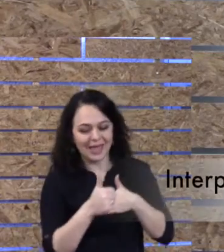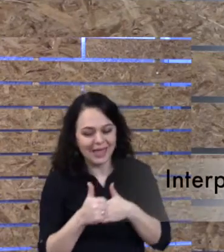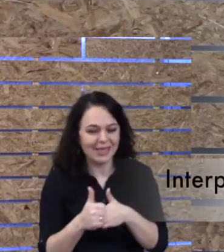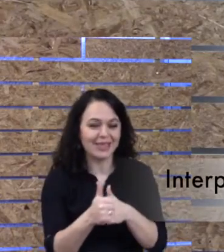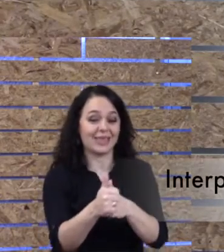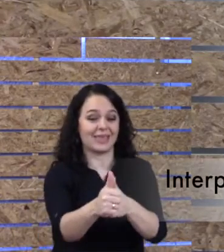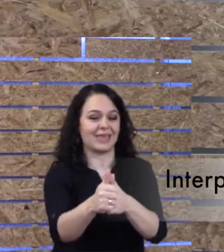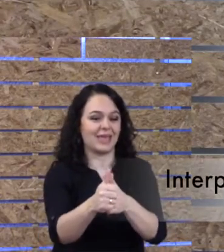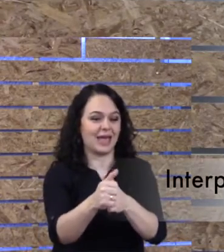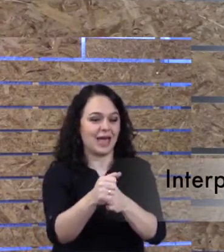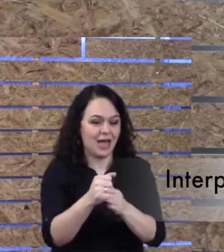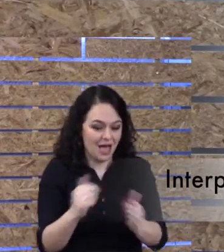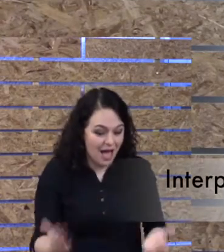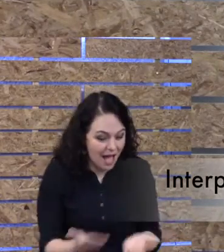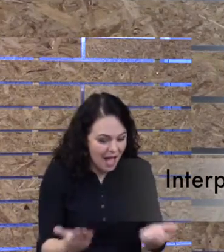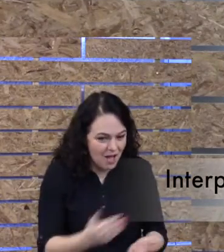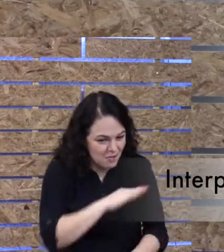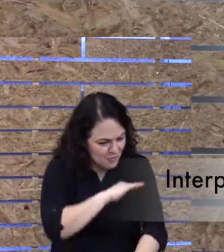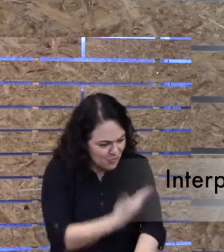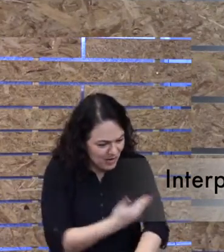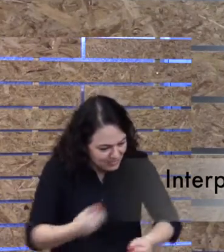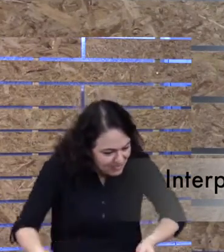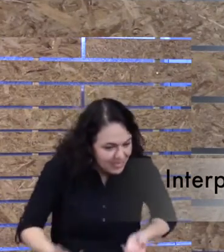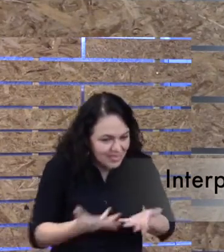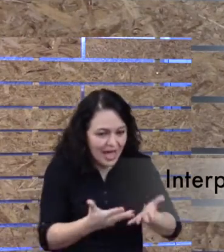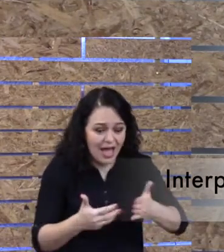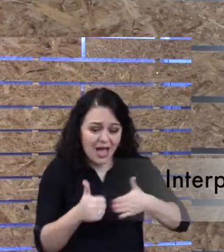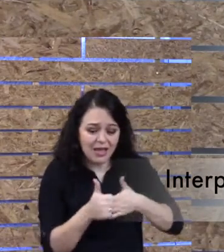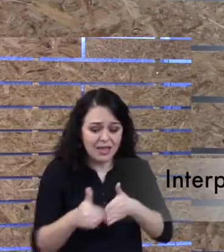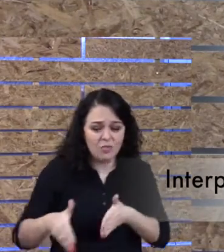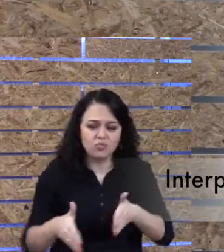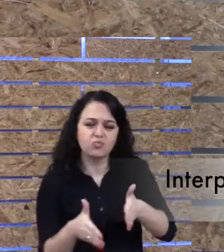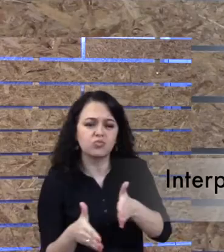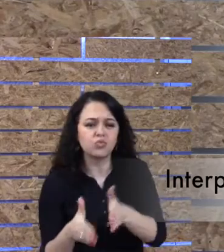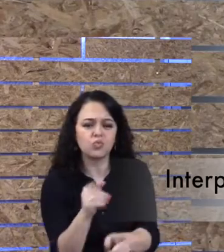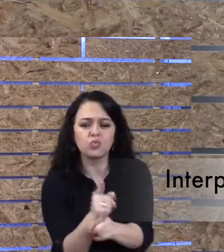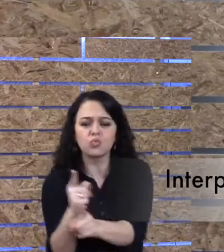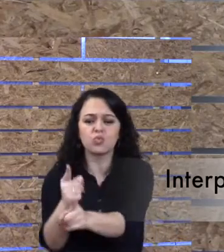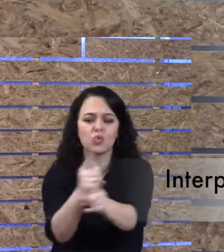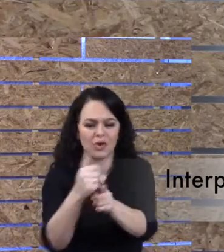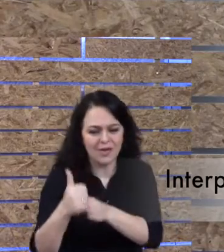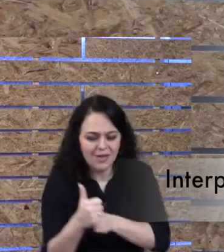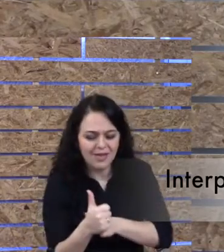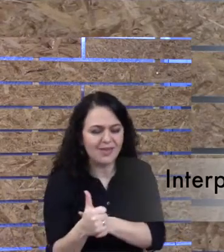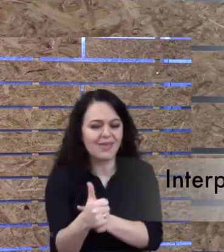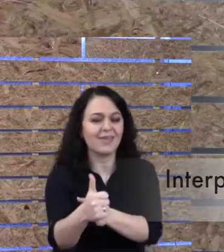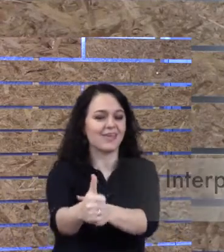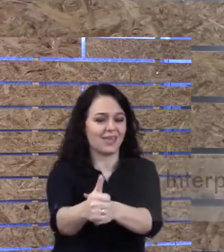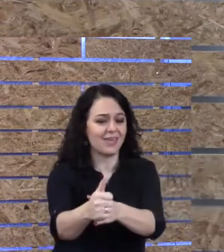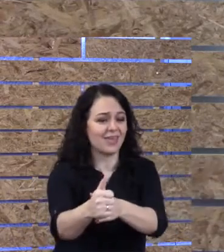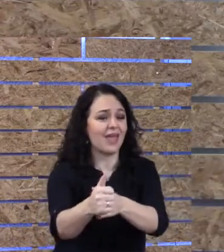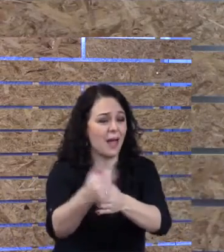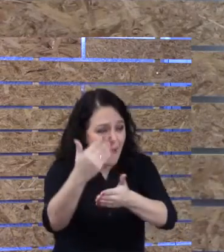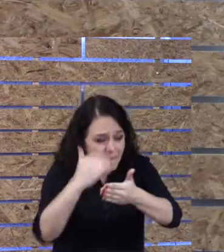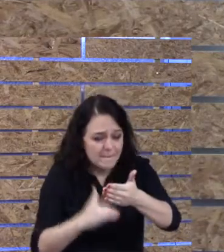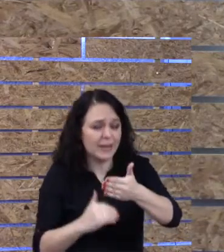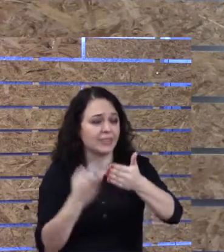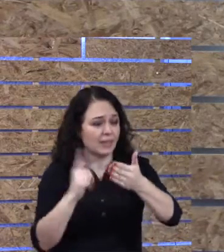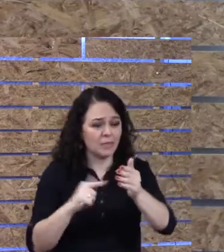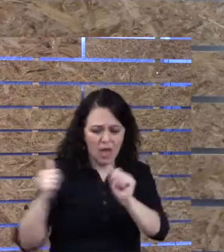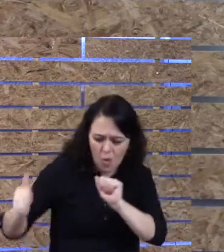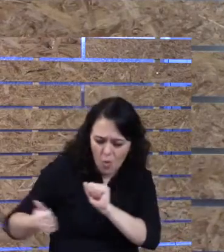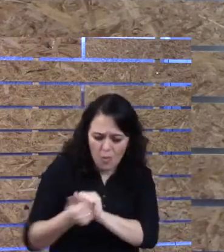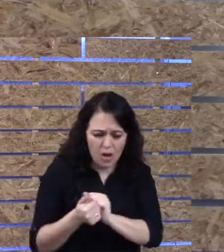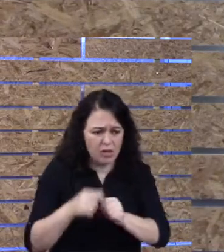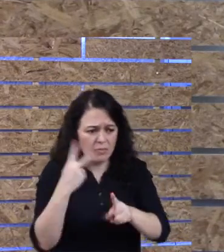3 infunde nuevas fuerzas, también en el verso 3 guía por sendas de justicia, verso 4 está a nuestro lado en